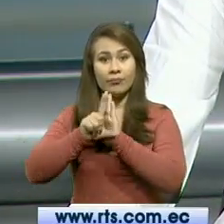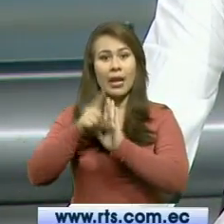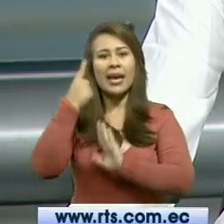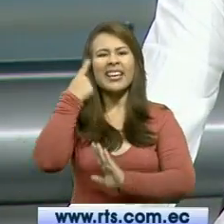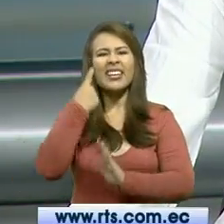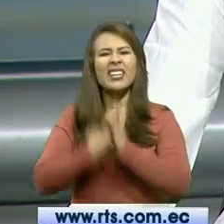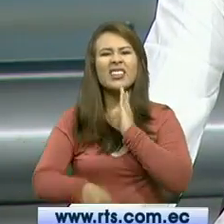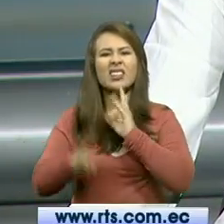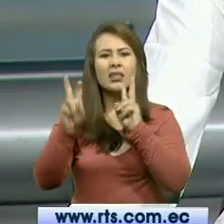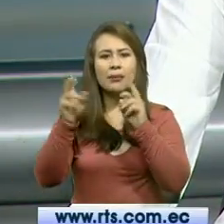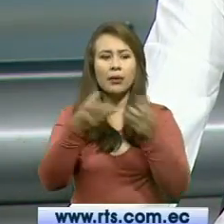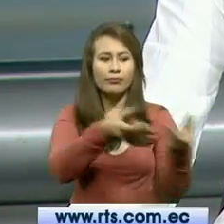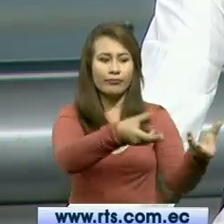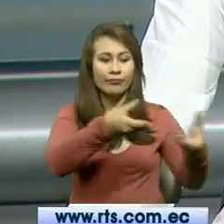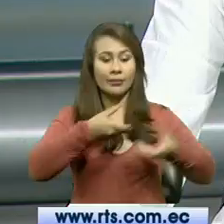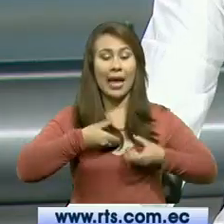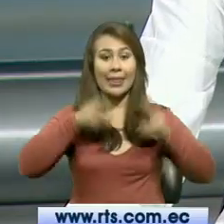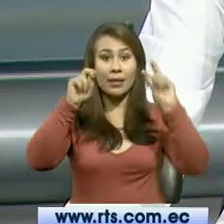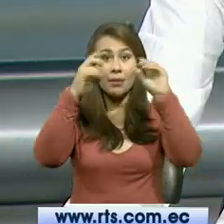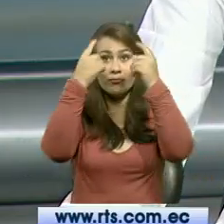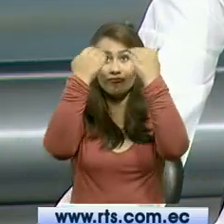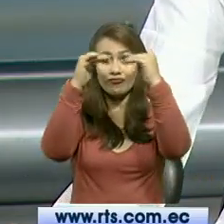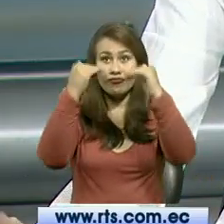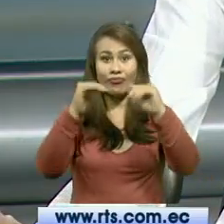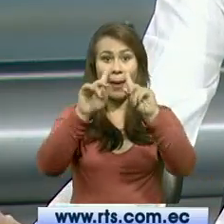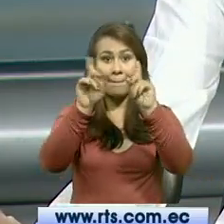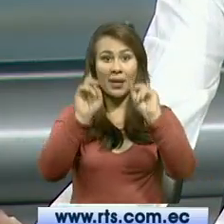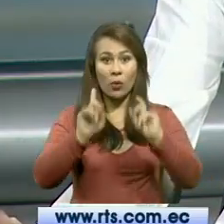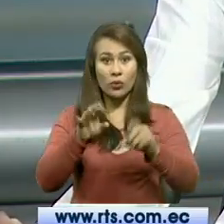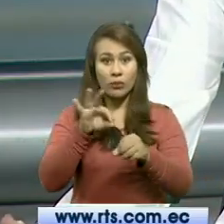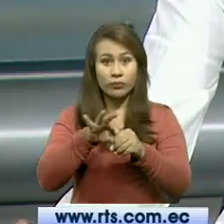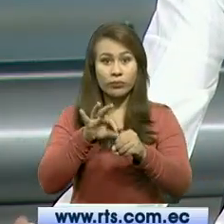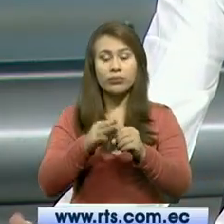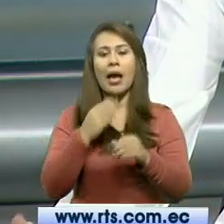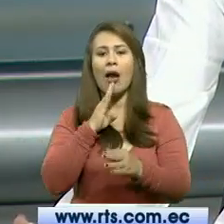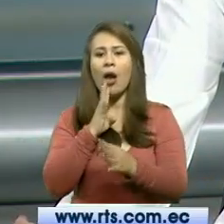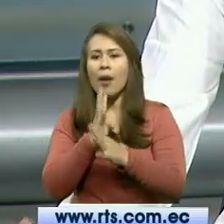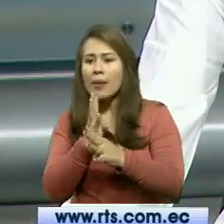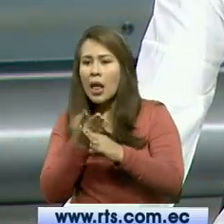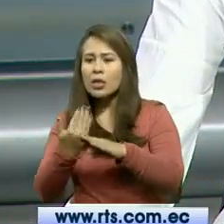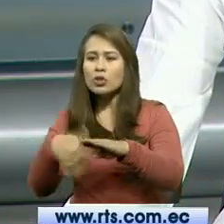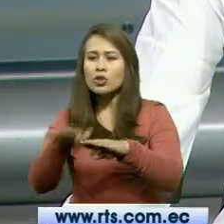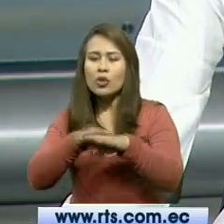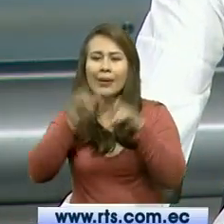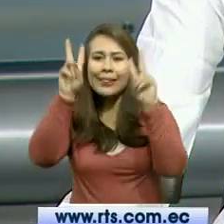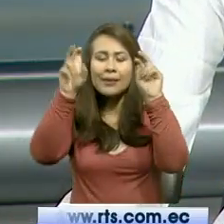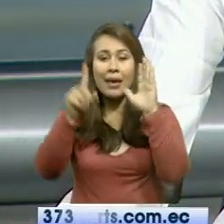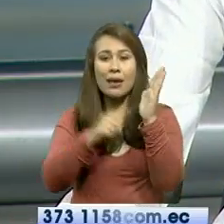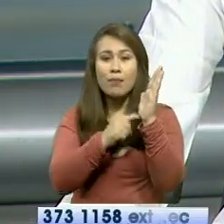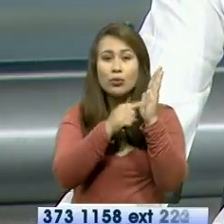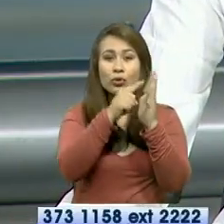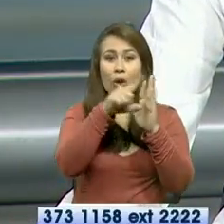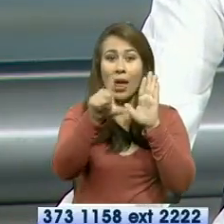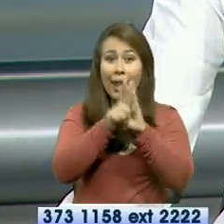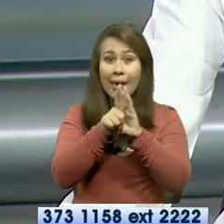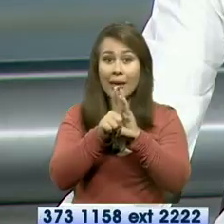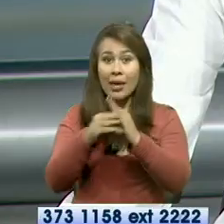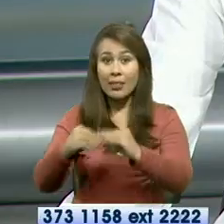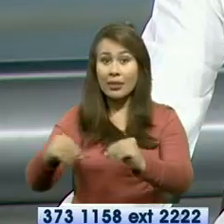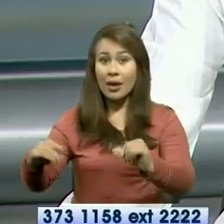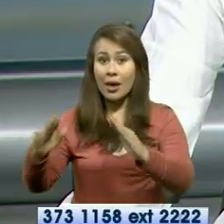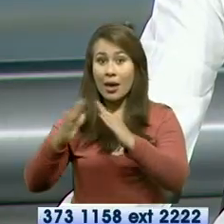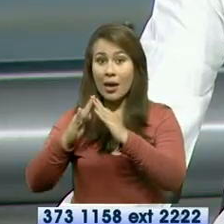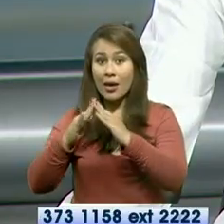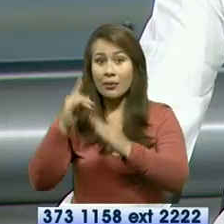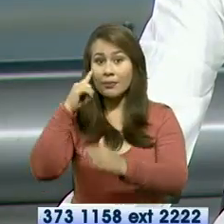viabilizará los resultados de la consulta popular. Tratarán temas como la derogación de la ley de plusvalía y las reformas para la